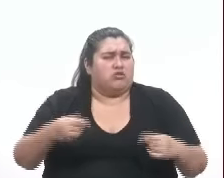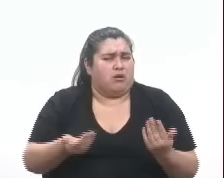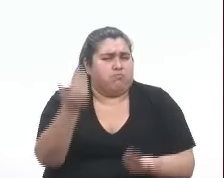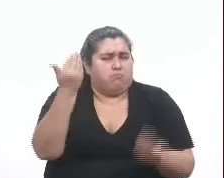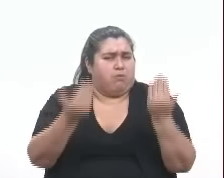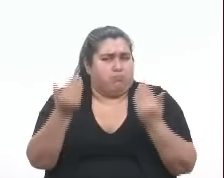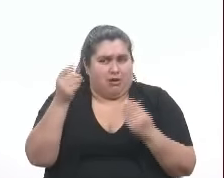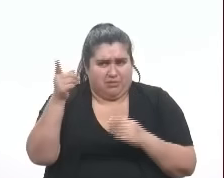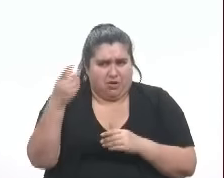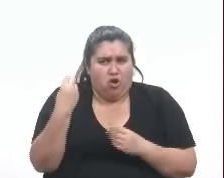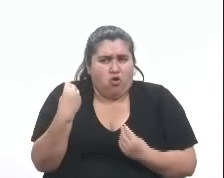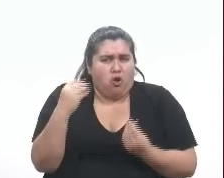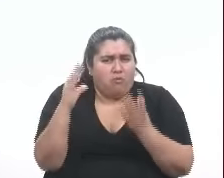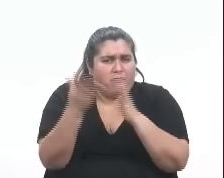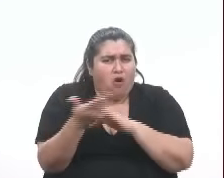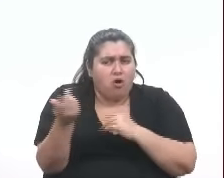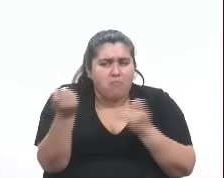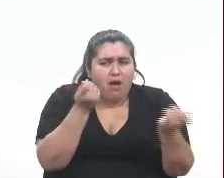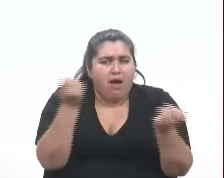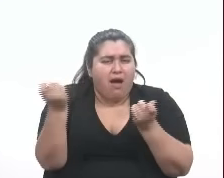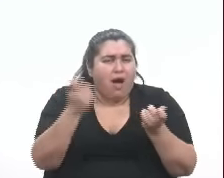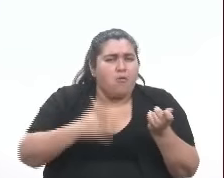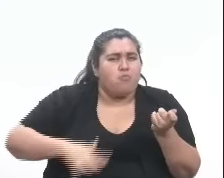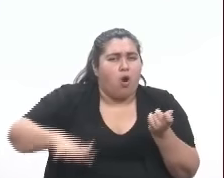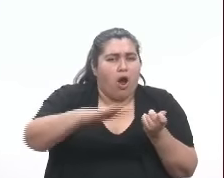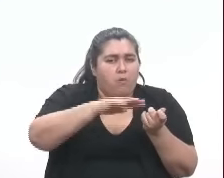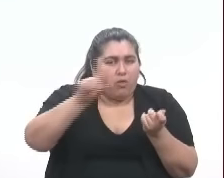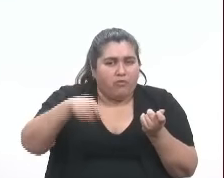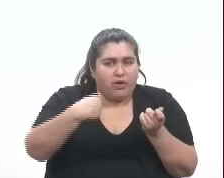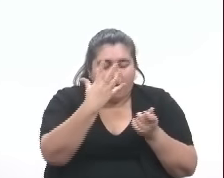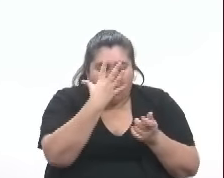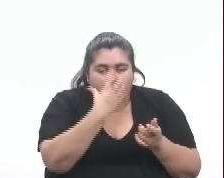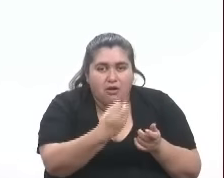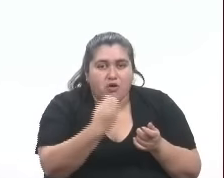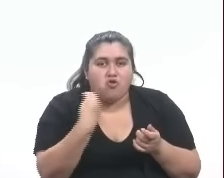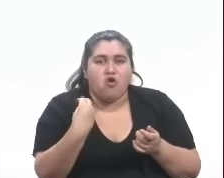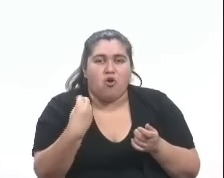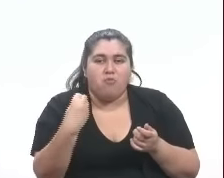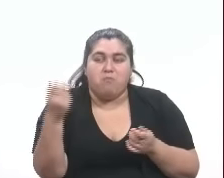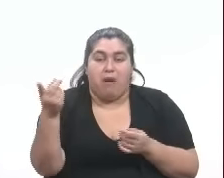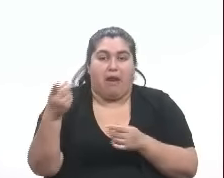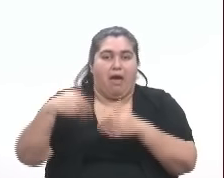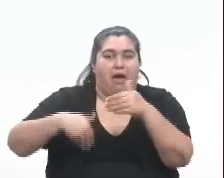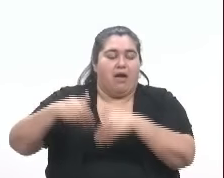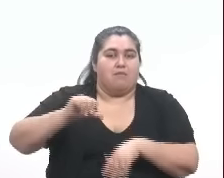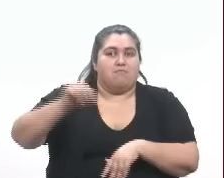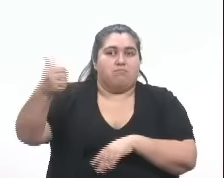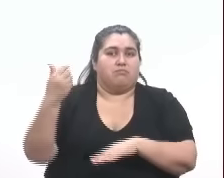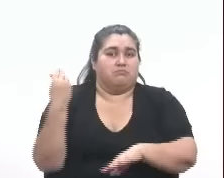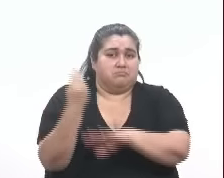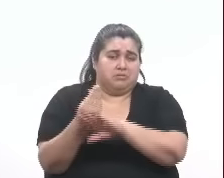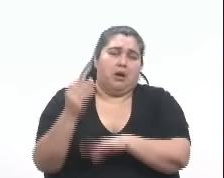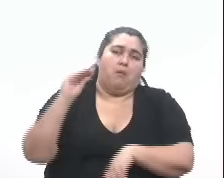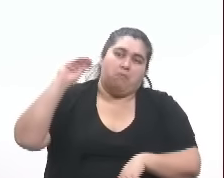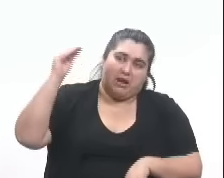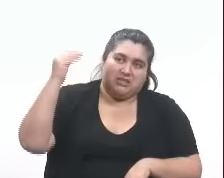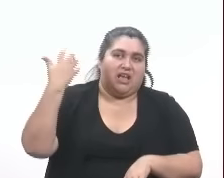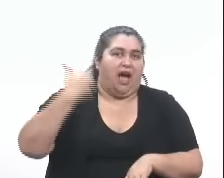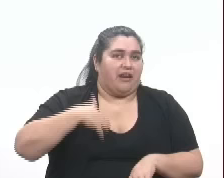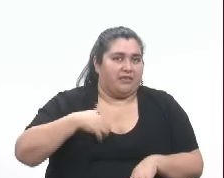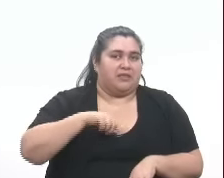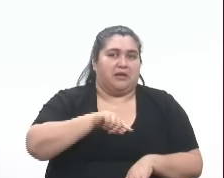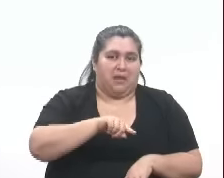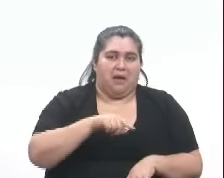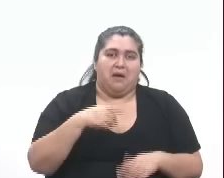se puede manipular todo un pueblo a través de las redes sociales para alcanzar un resultado. En Brasil, en Argentina.